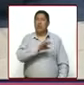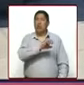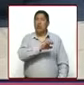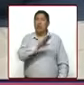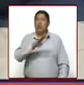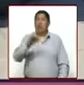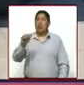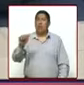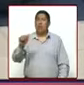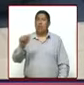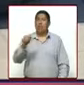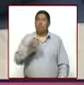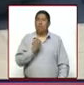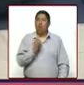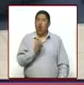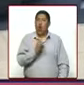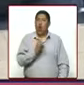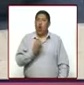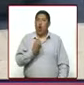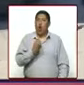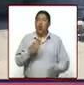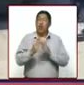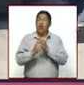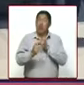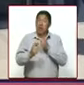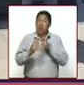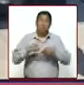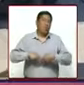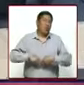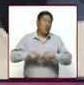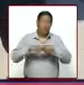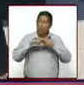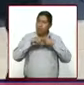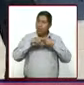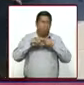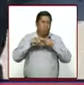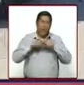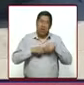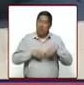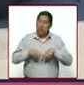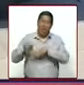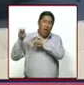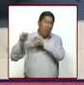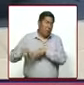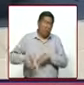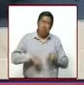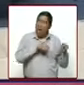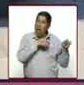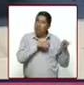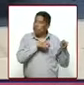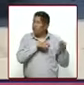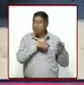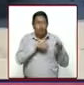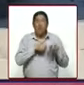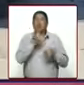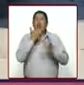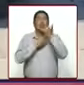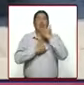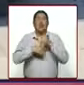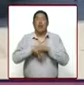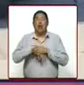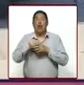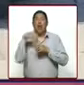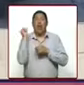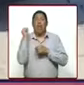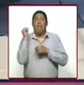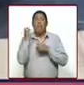Cochabamba se encuentra aislada porque desde la terminal de buses han suspendido todas las salidas, tanto al oriente como al occidente. Pero ¿qué ocurre fuera de la